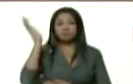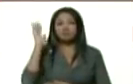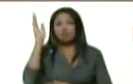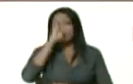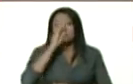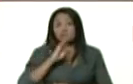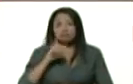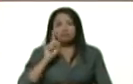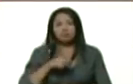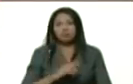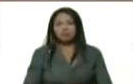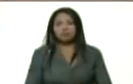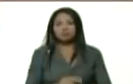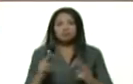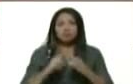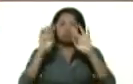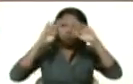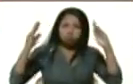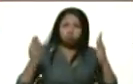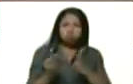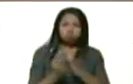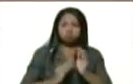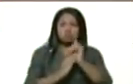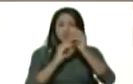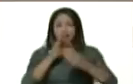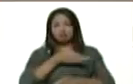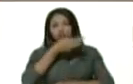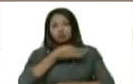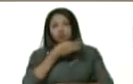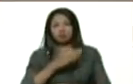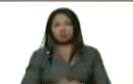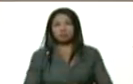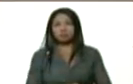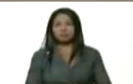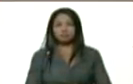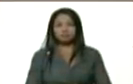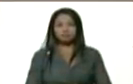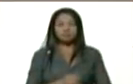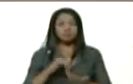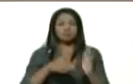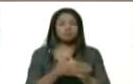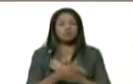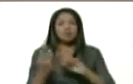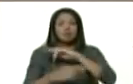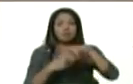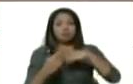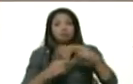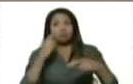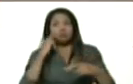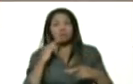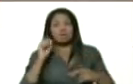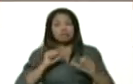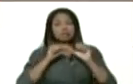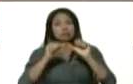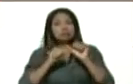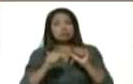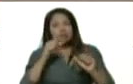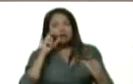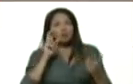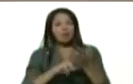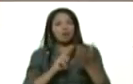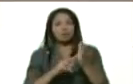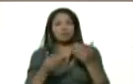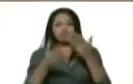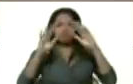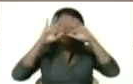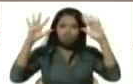Paulo, del Encuentro Mundial de Líderes Sociales, y que la revolución bolivariana siga brillando con su verdad por